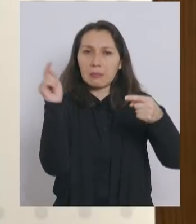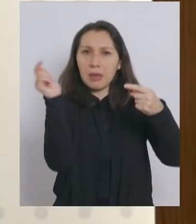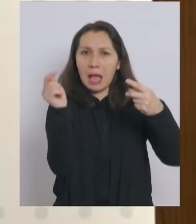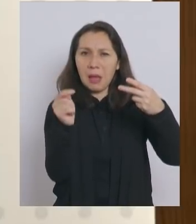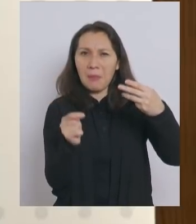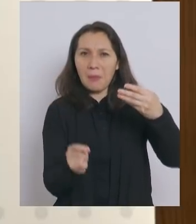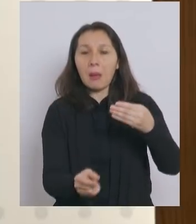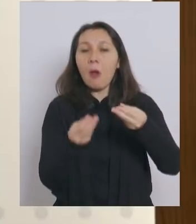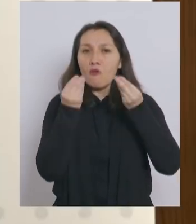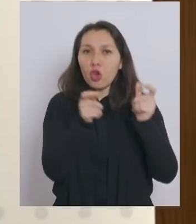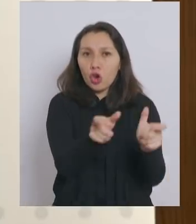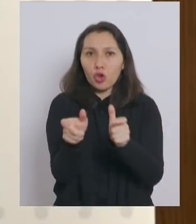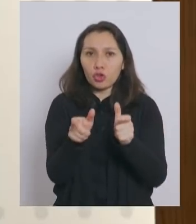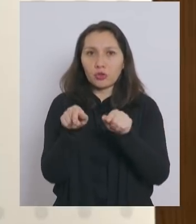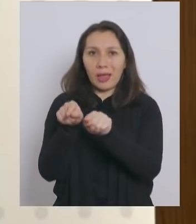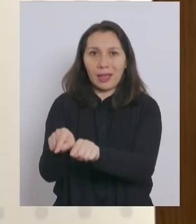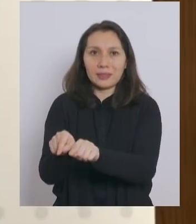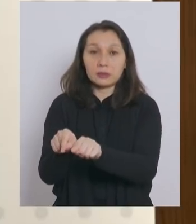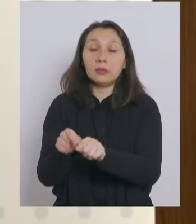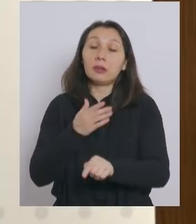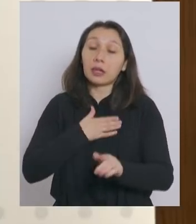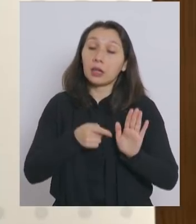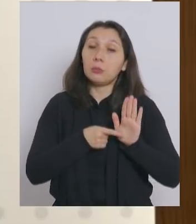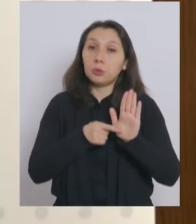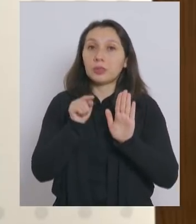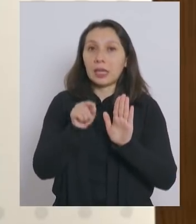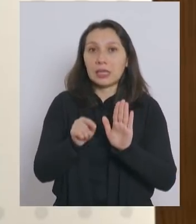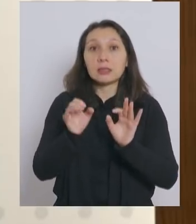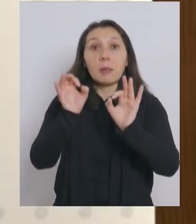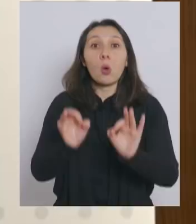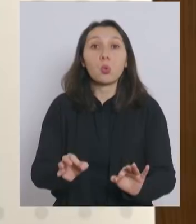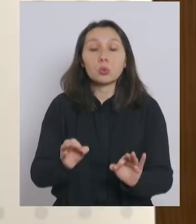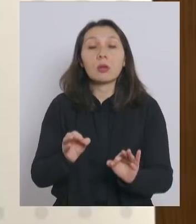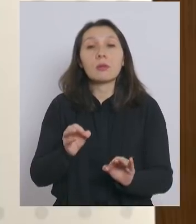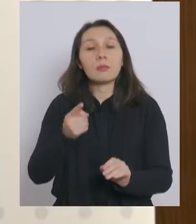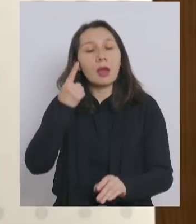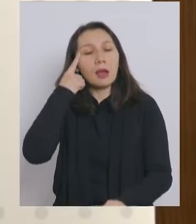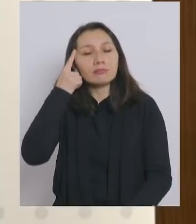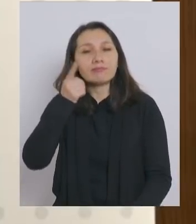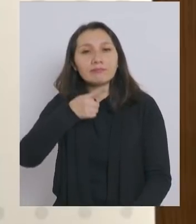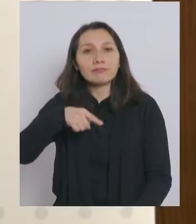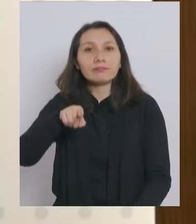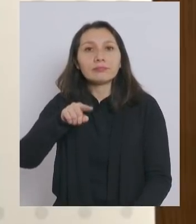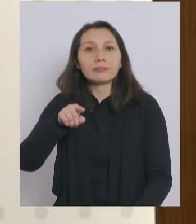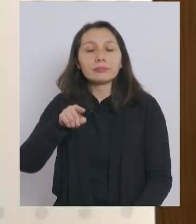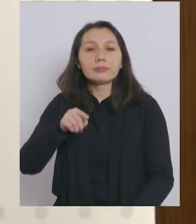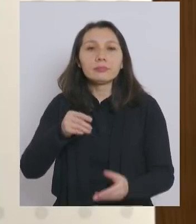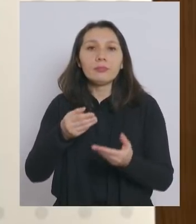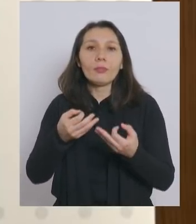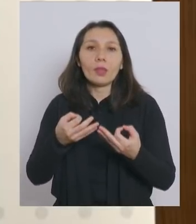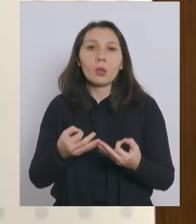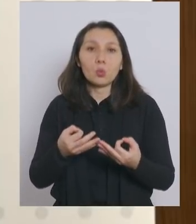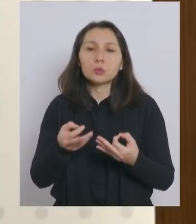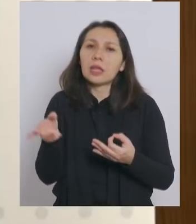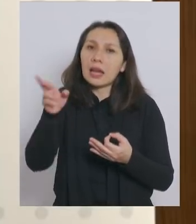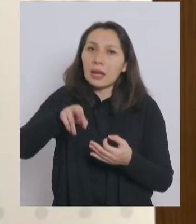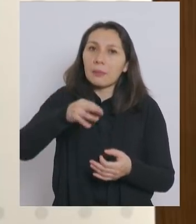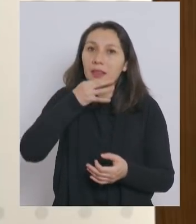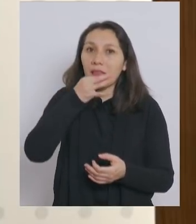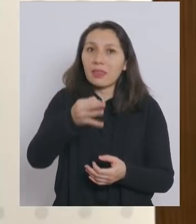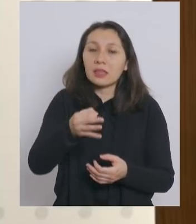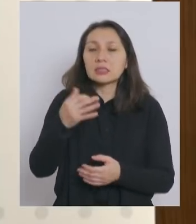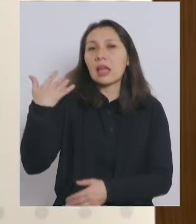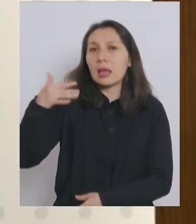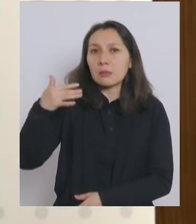que permitan ese buen manejo. Quería destacar eso para justamente ponerle el hincapié, digamos, y